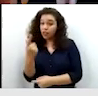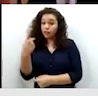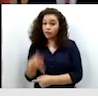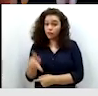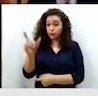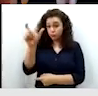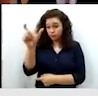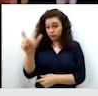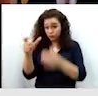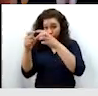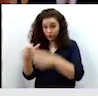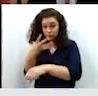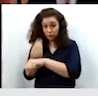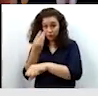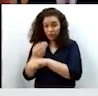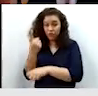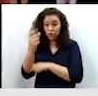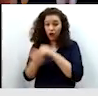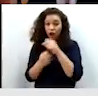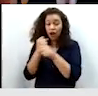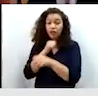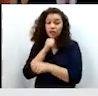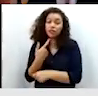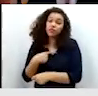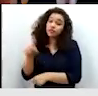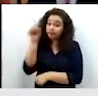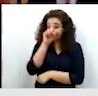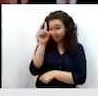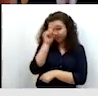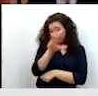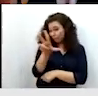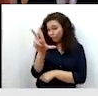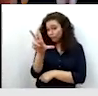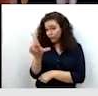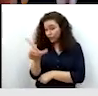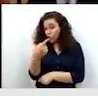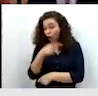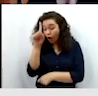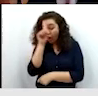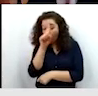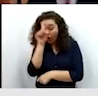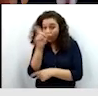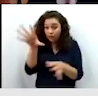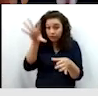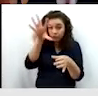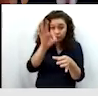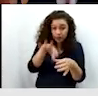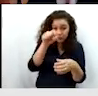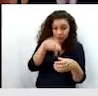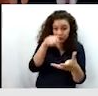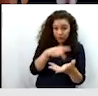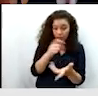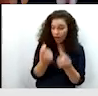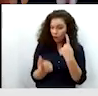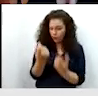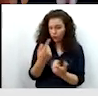no ha tenido mantenimiento en más de un año, yo le recomendaría que le agregara sus gotitas, en este